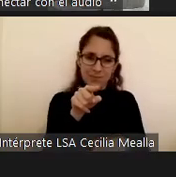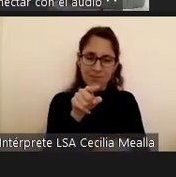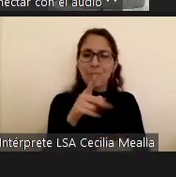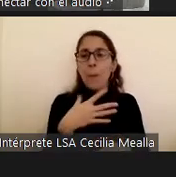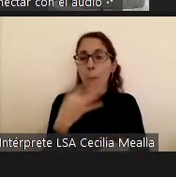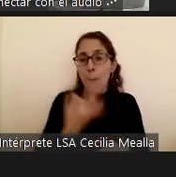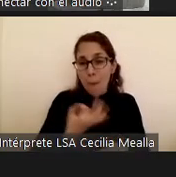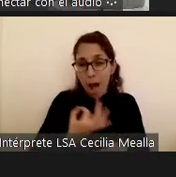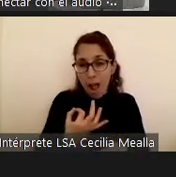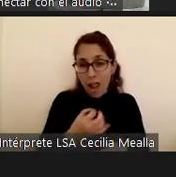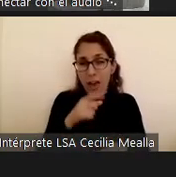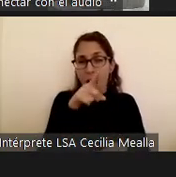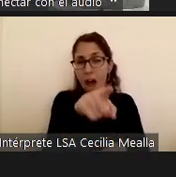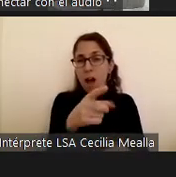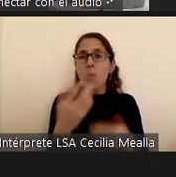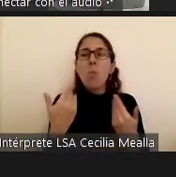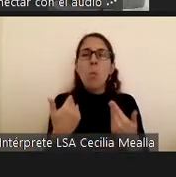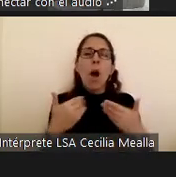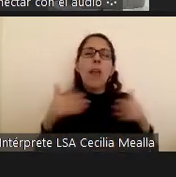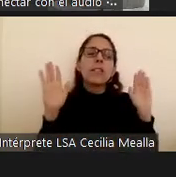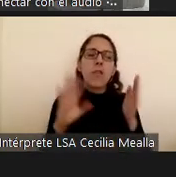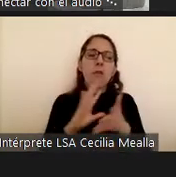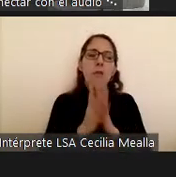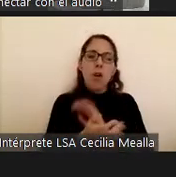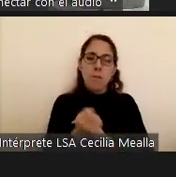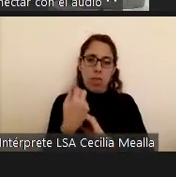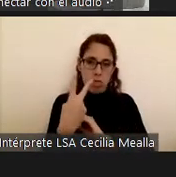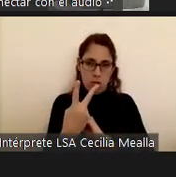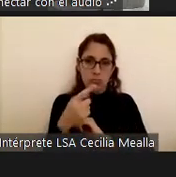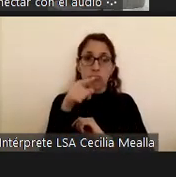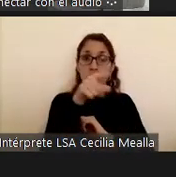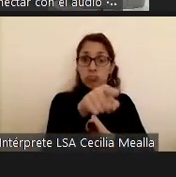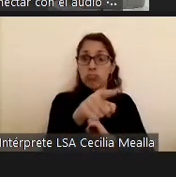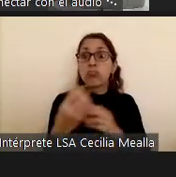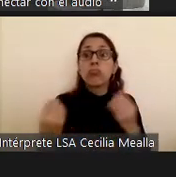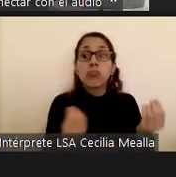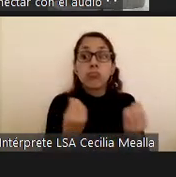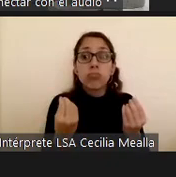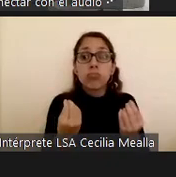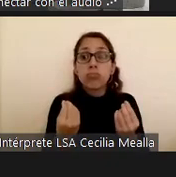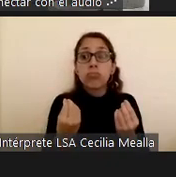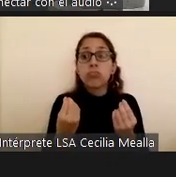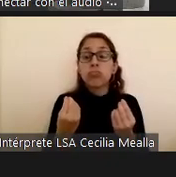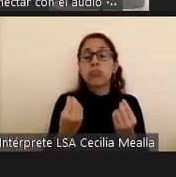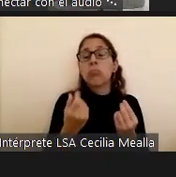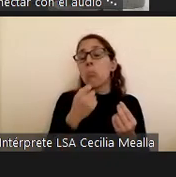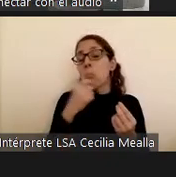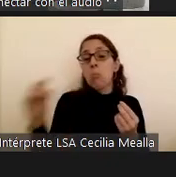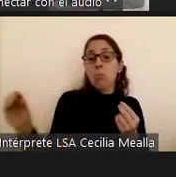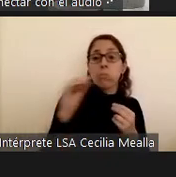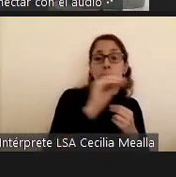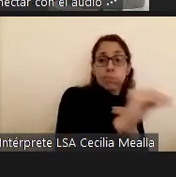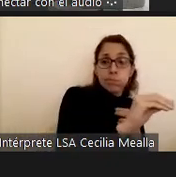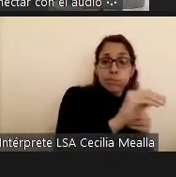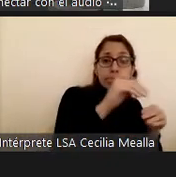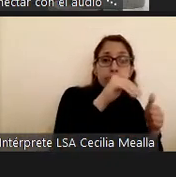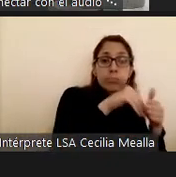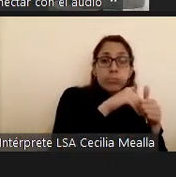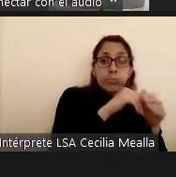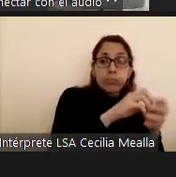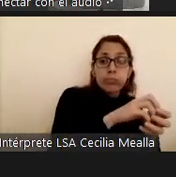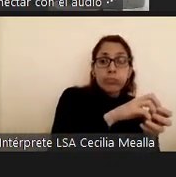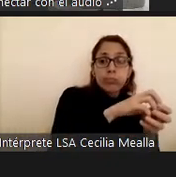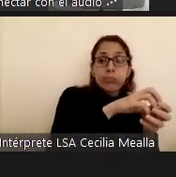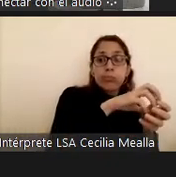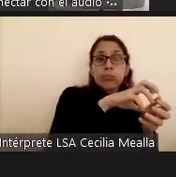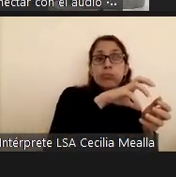puede pasar dos cosas, ¿no? Una es que el cultivo, si yo lo hice en el cultivo, ahora